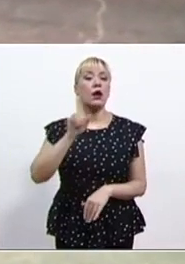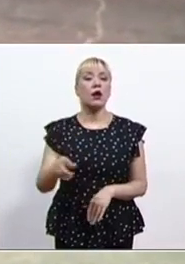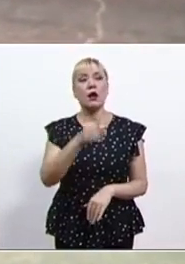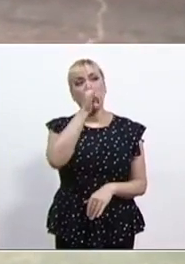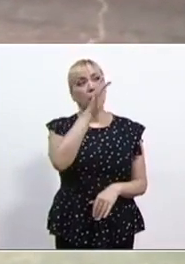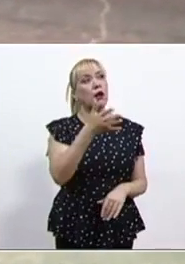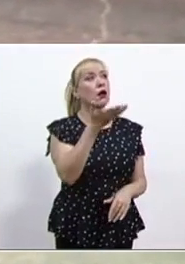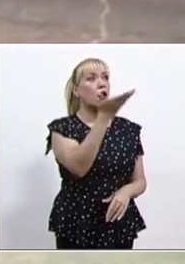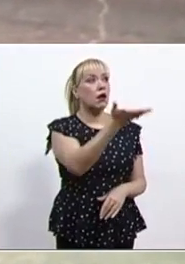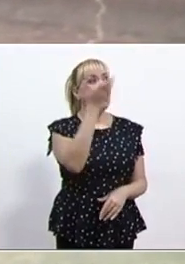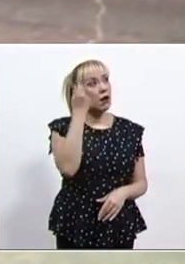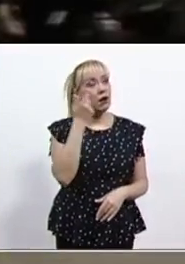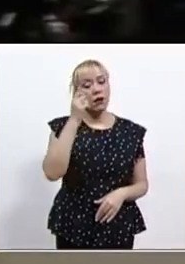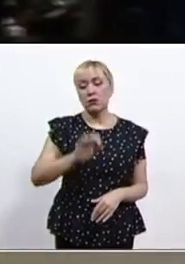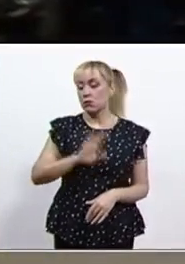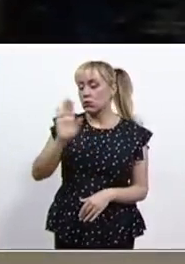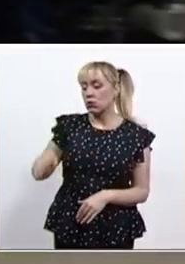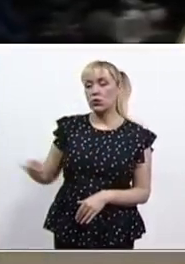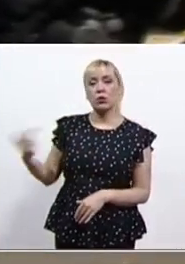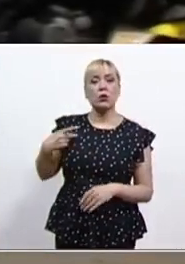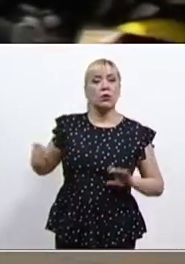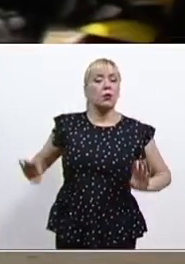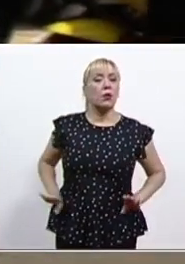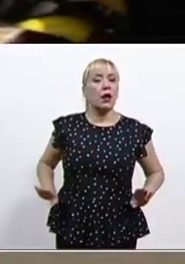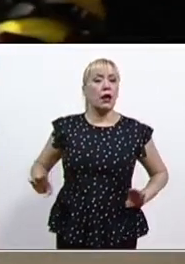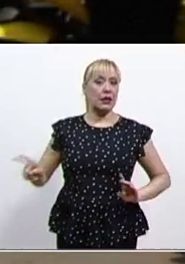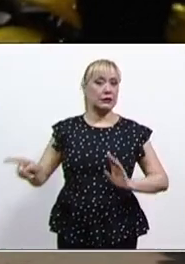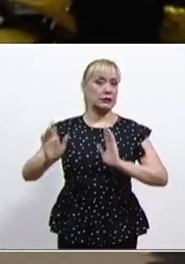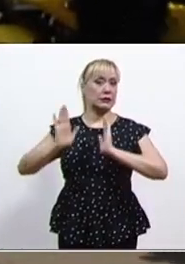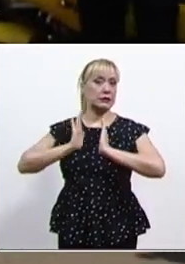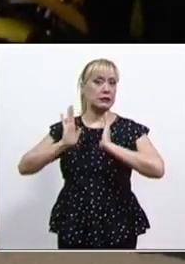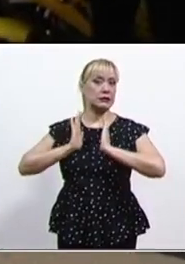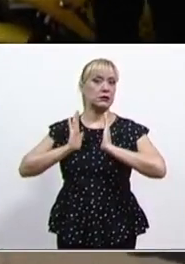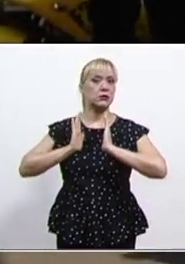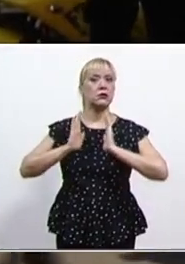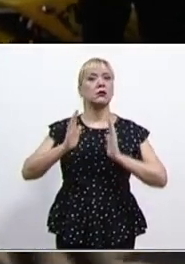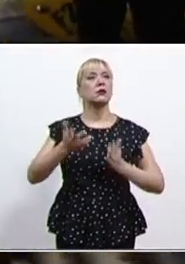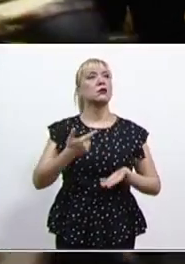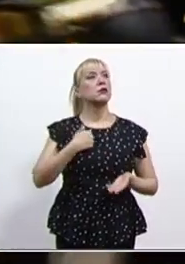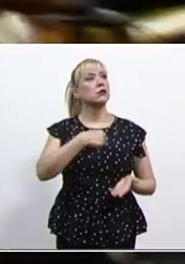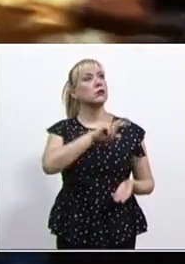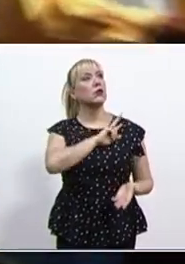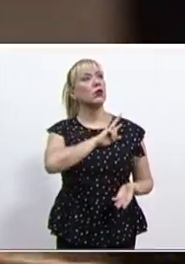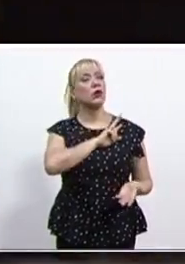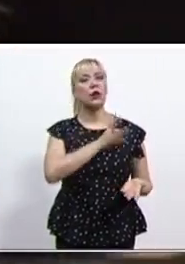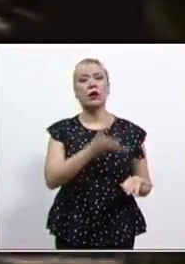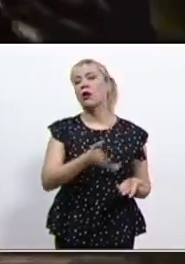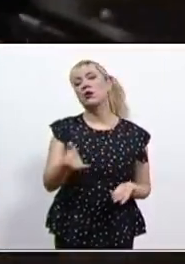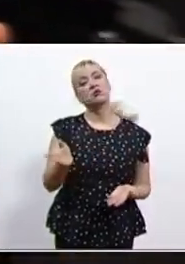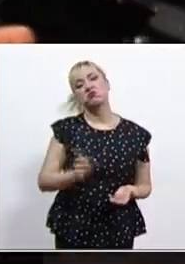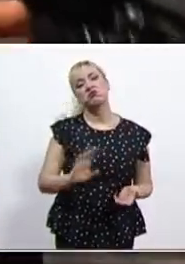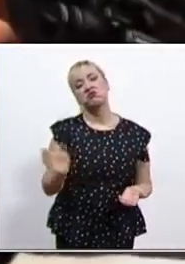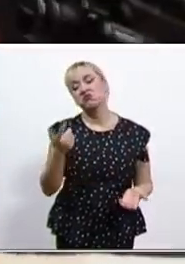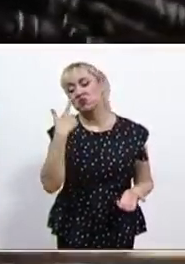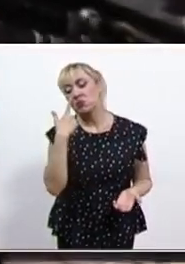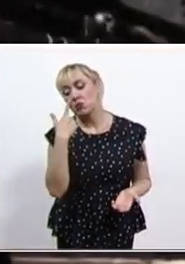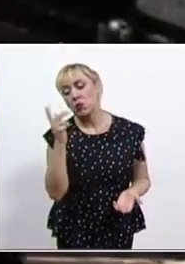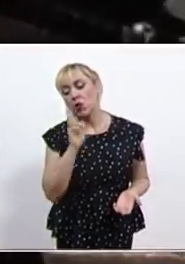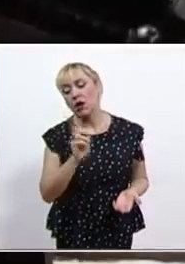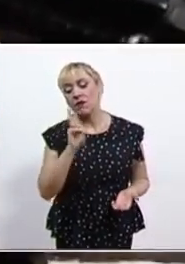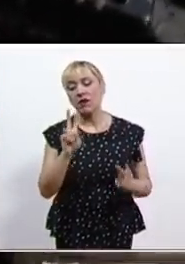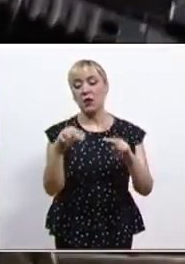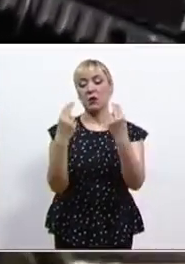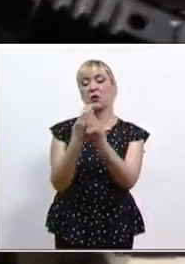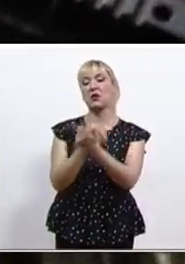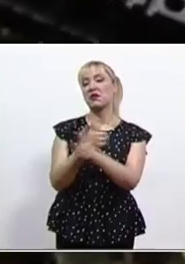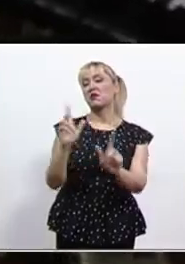por viudez ante la muerte de su pareja militar fallecida presentar otros medios de prueba que considere idóneos para demostrar la relación de